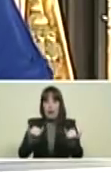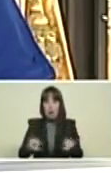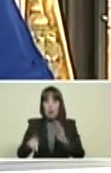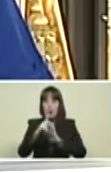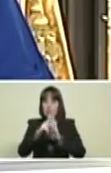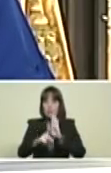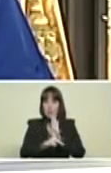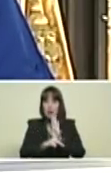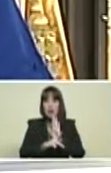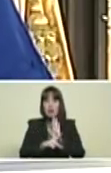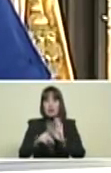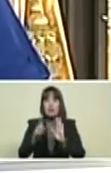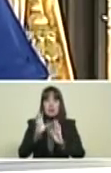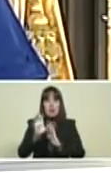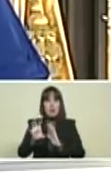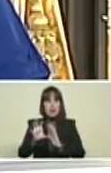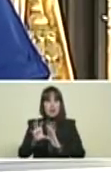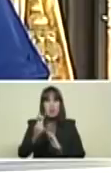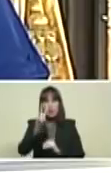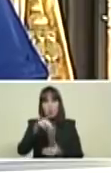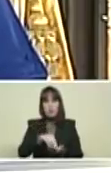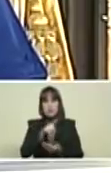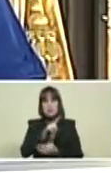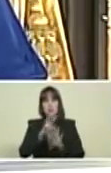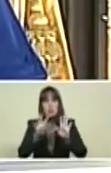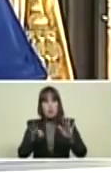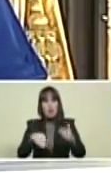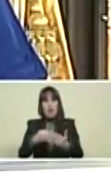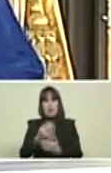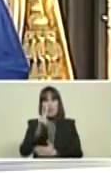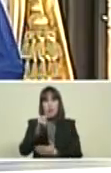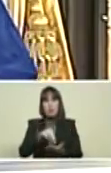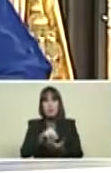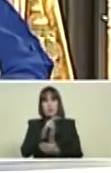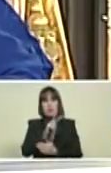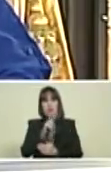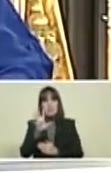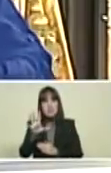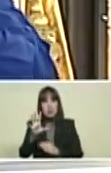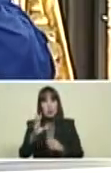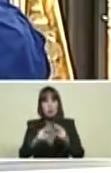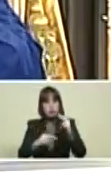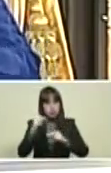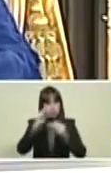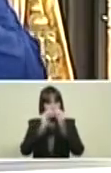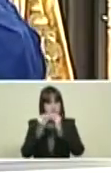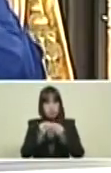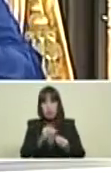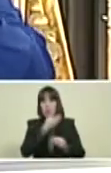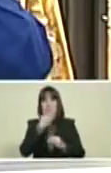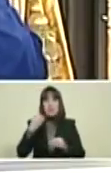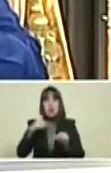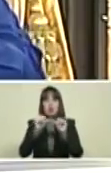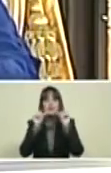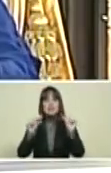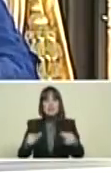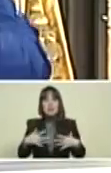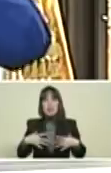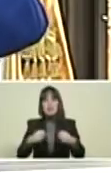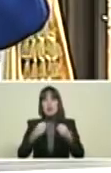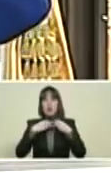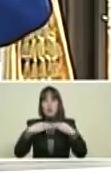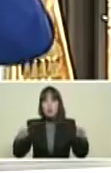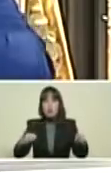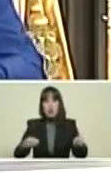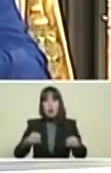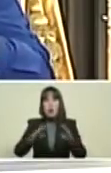Patria 2019-2025, tenemos que constituir definitivamente el mejor sistema de salud pública